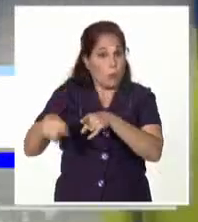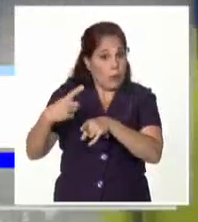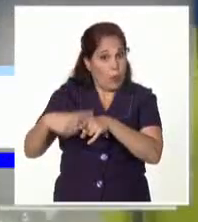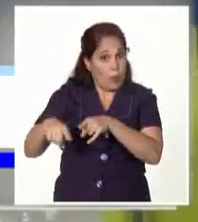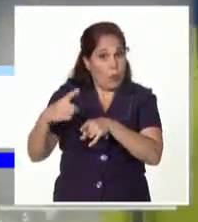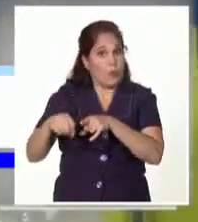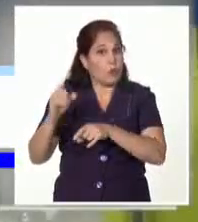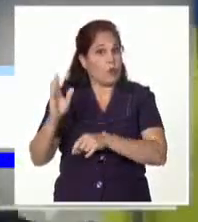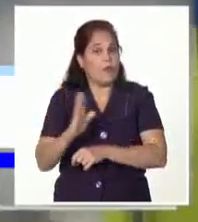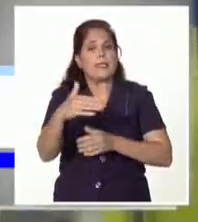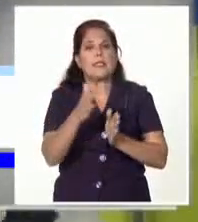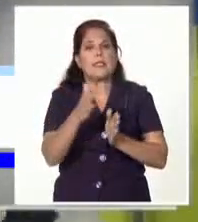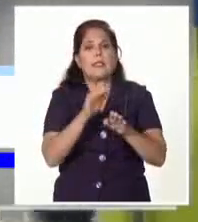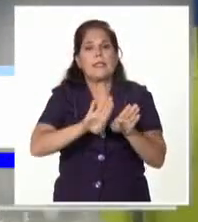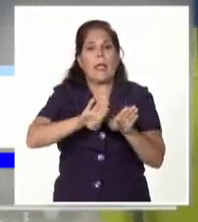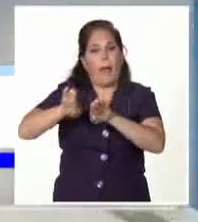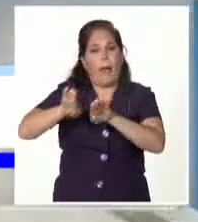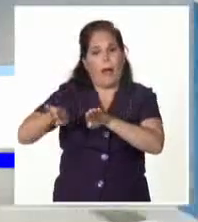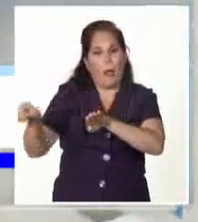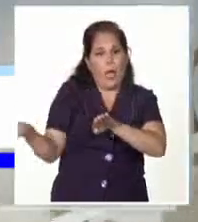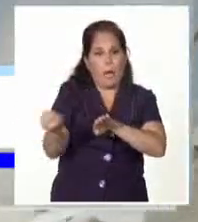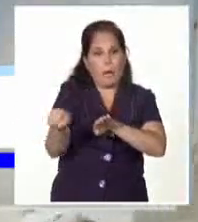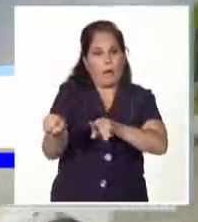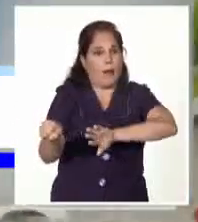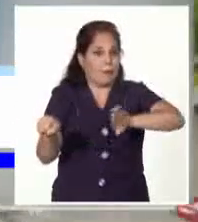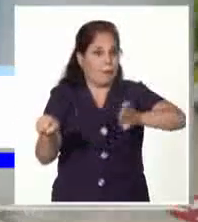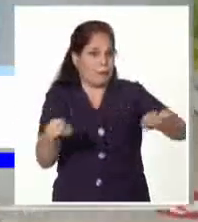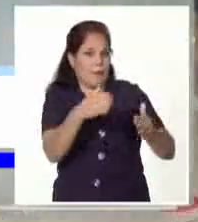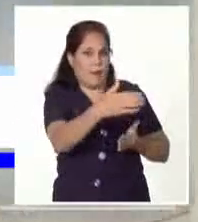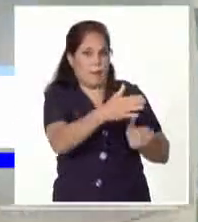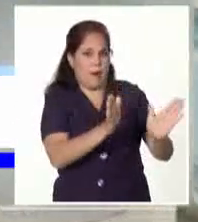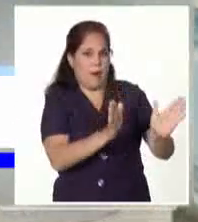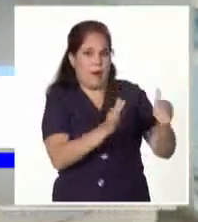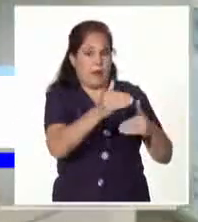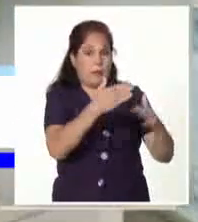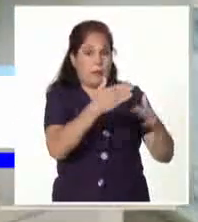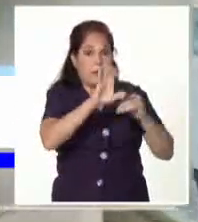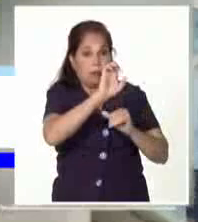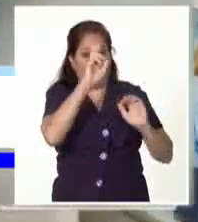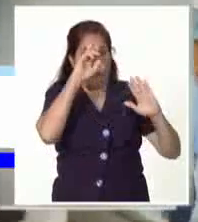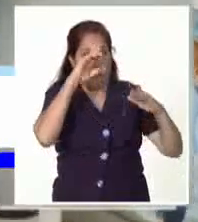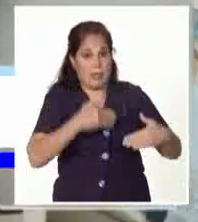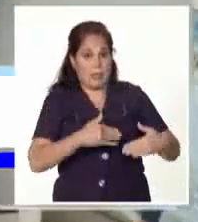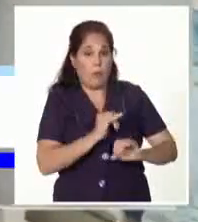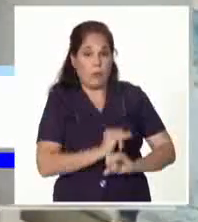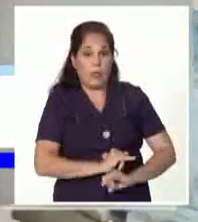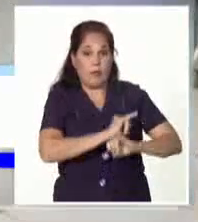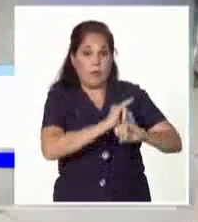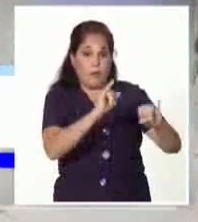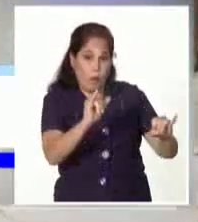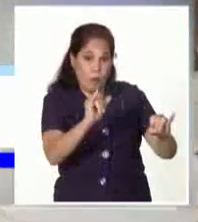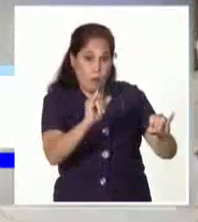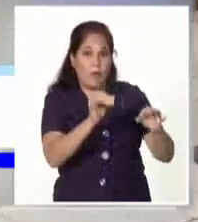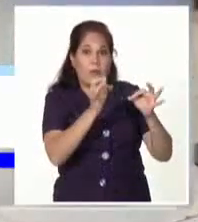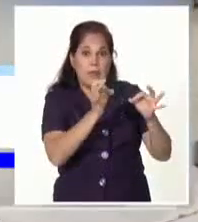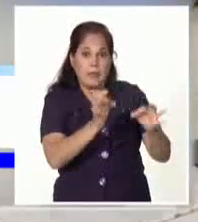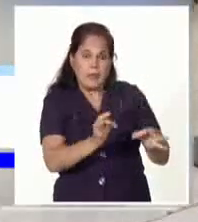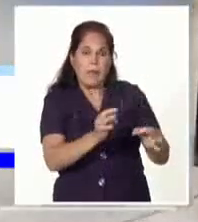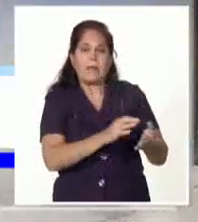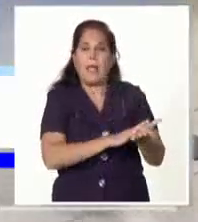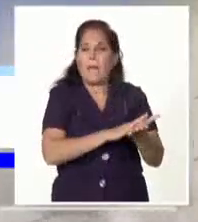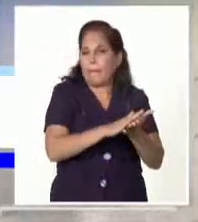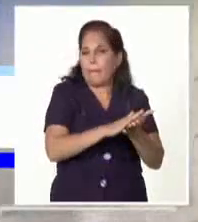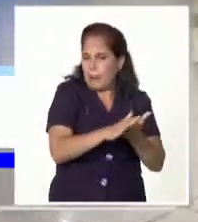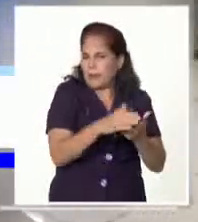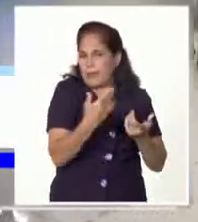viajar separados del resto del equipaje o la carga. Por su parte, el Ministerio de Salud Pública informó que se permite además